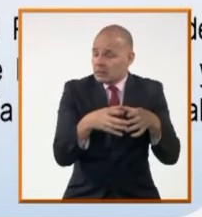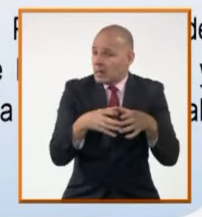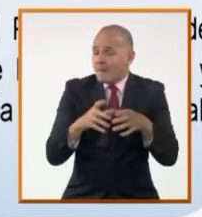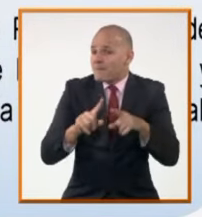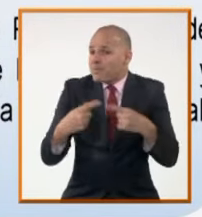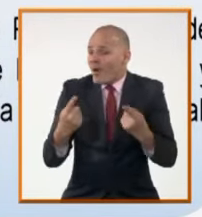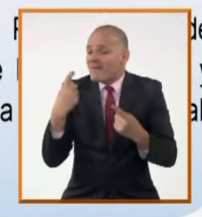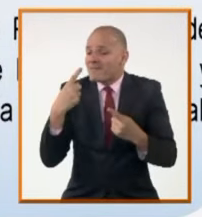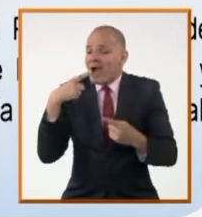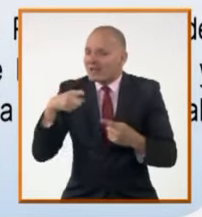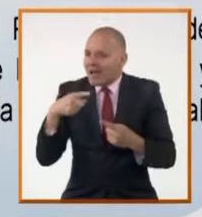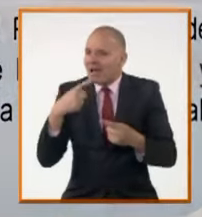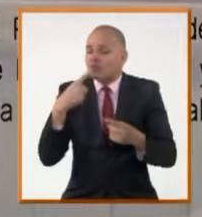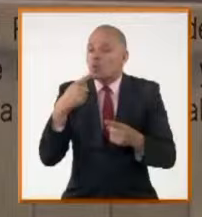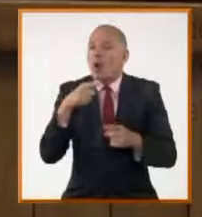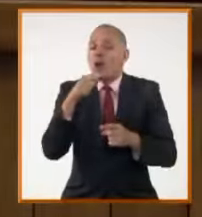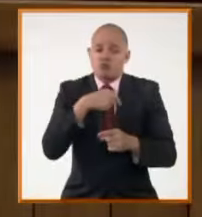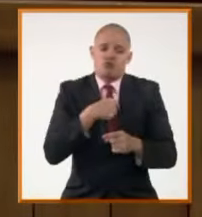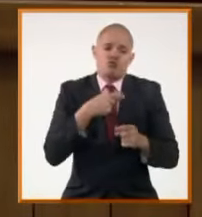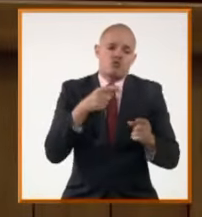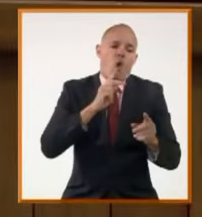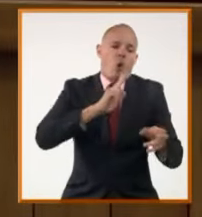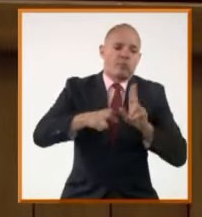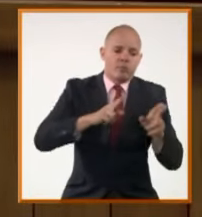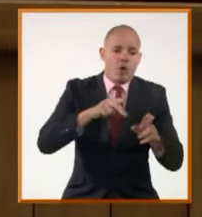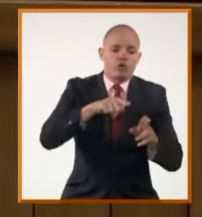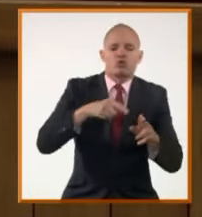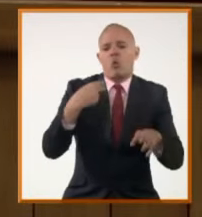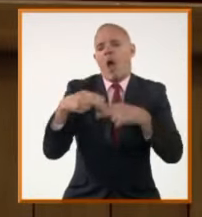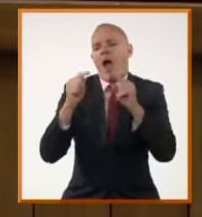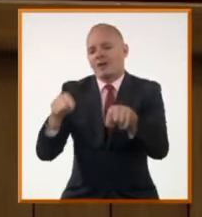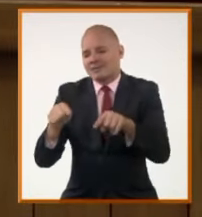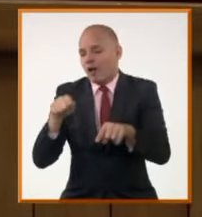financiera y la transformación productiva en el país.